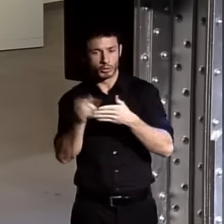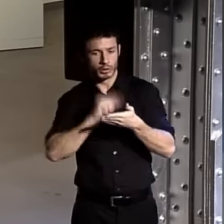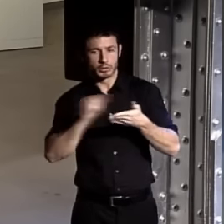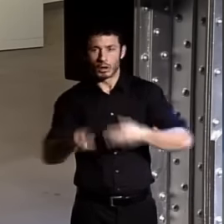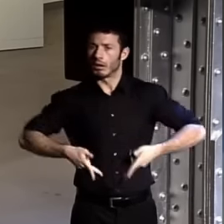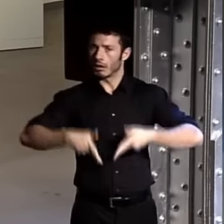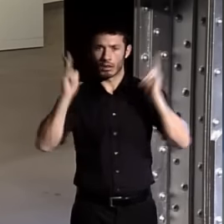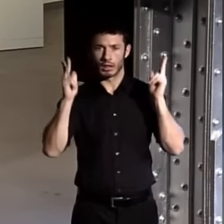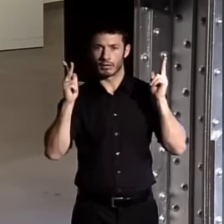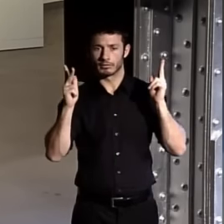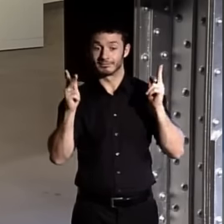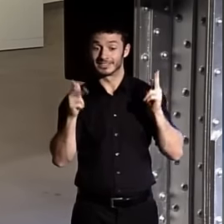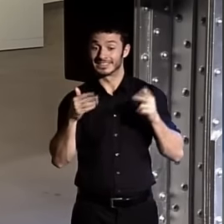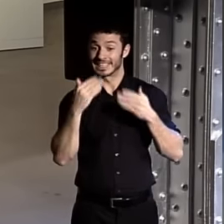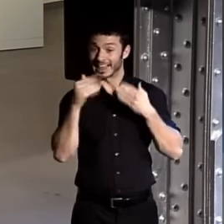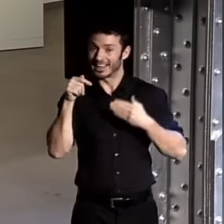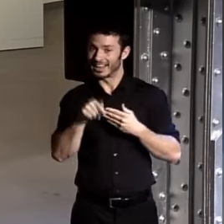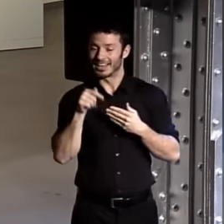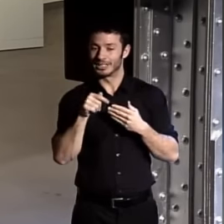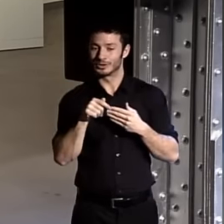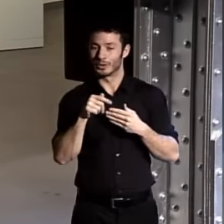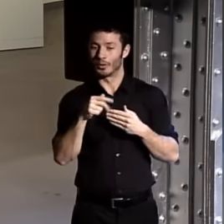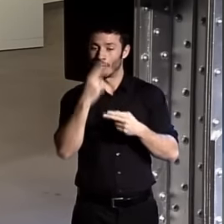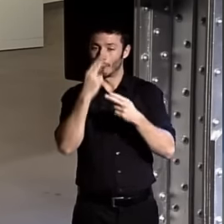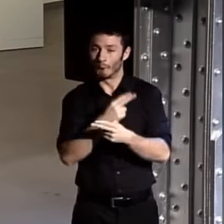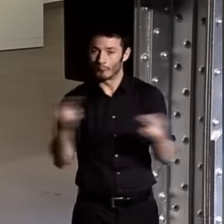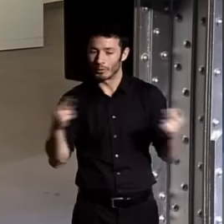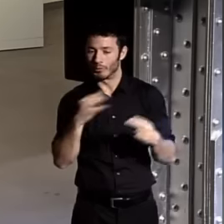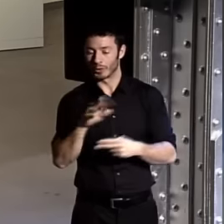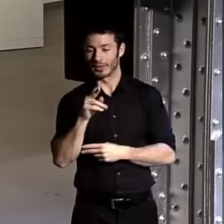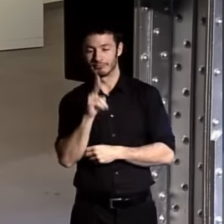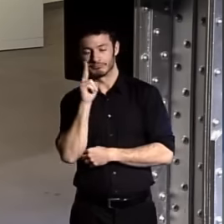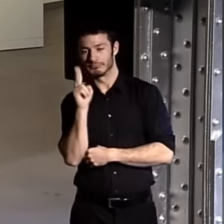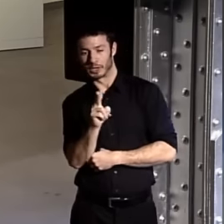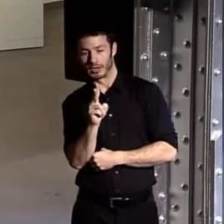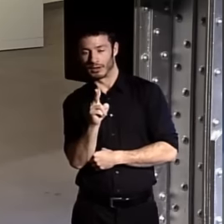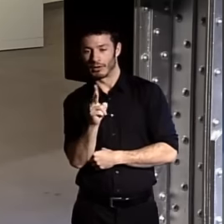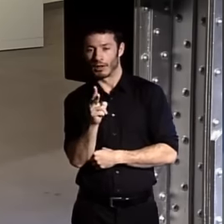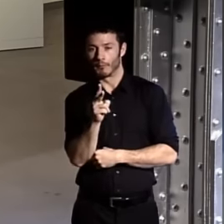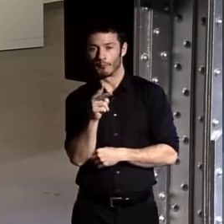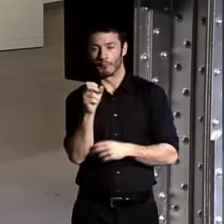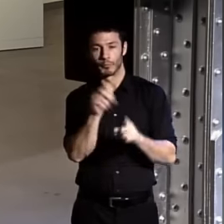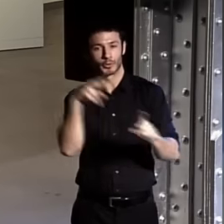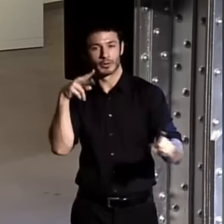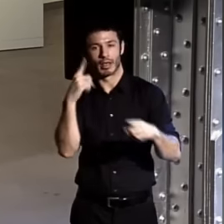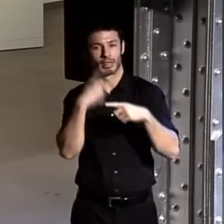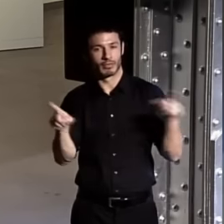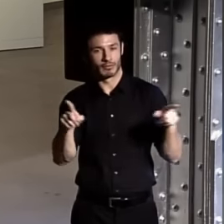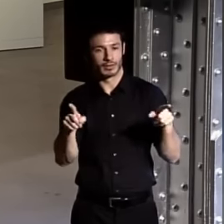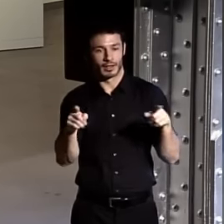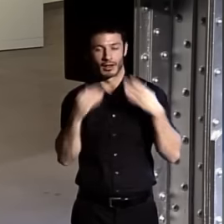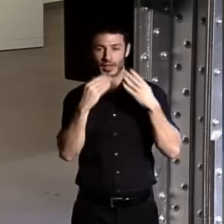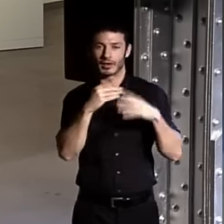que le permite al público disfrutar de una mirada distinta de una mirada de amor a la pintura desde los historietistas no historietistas